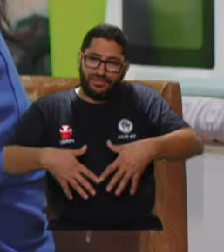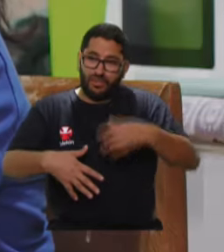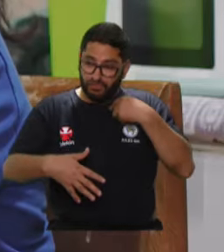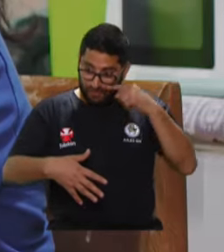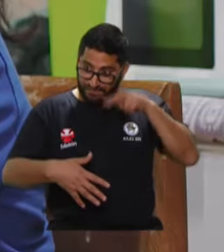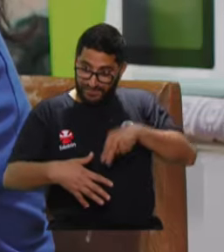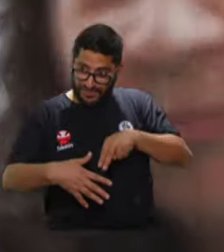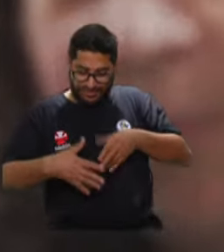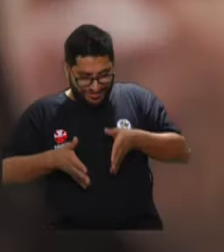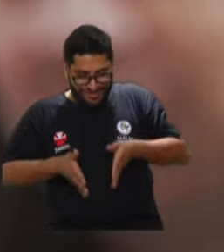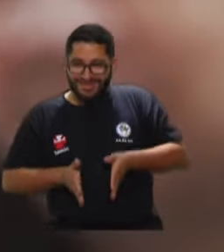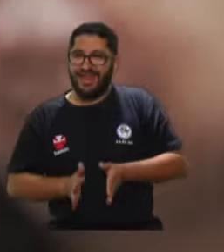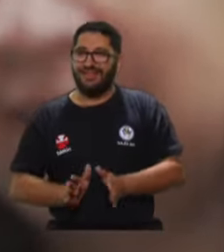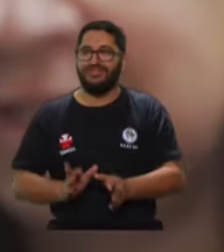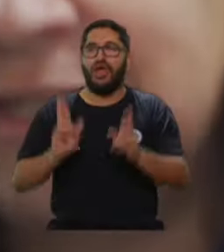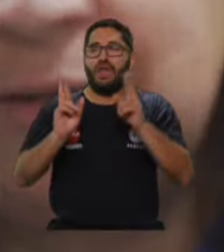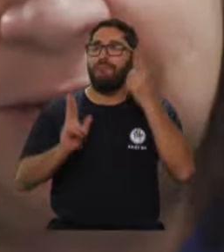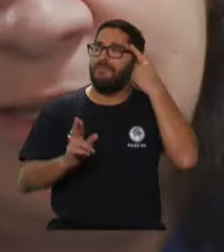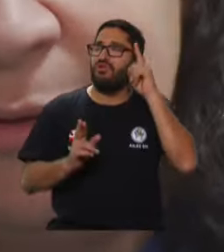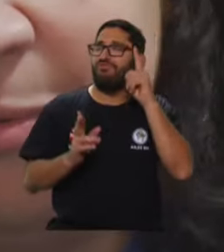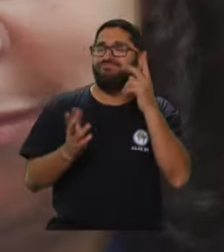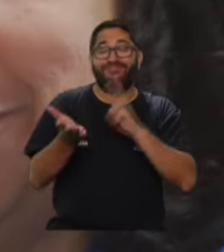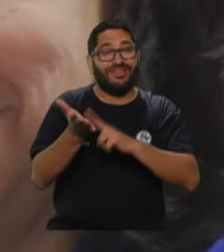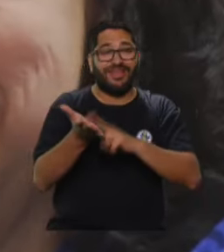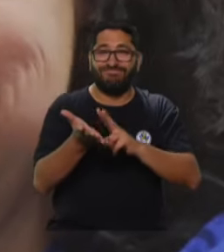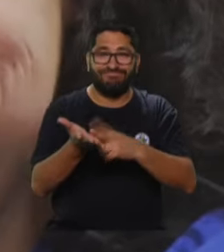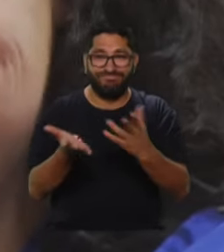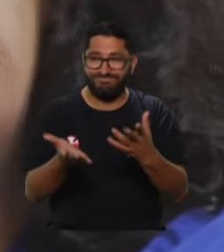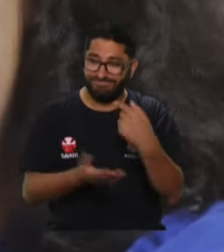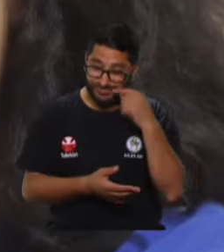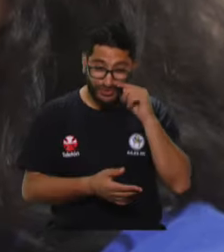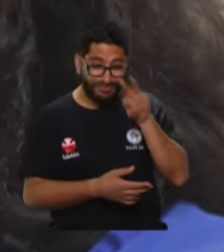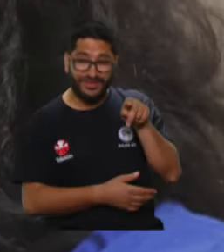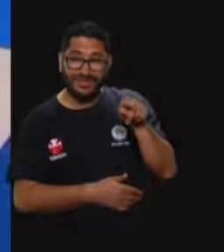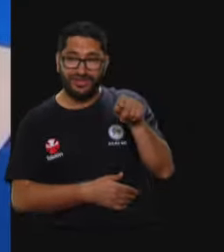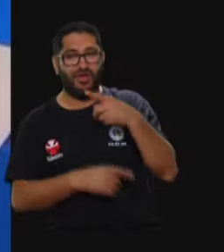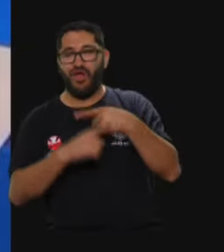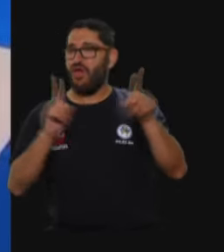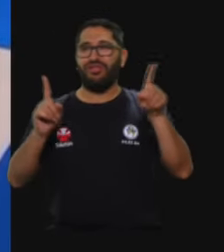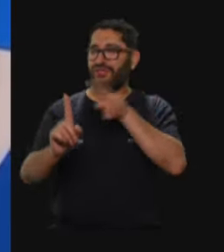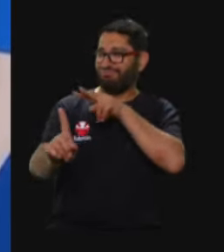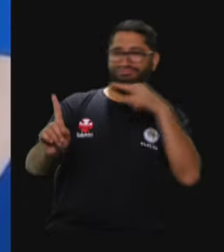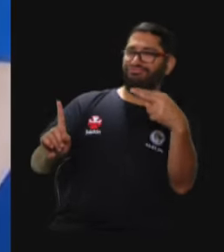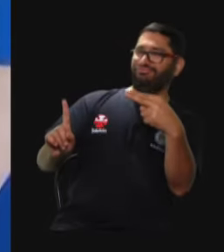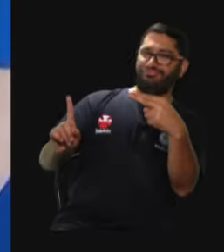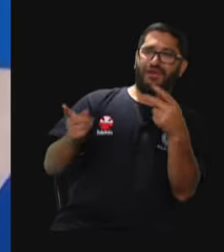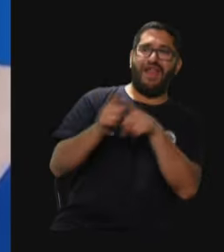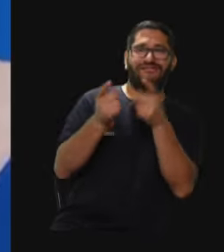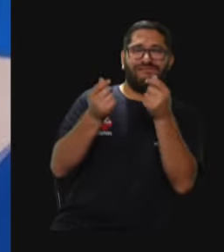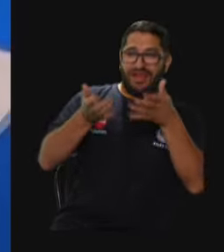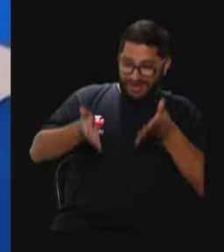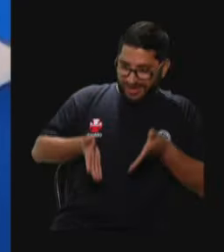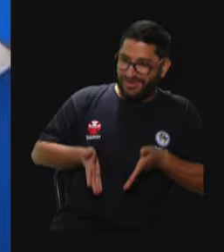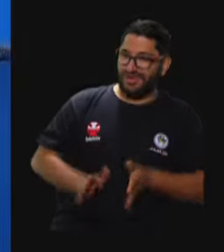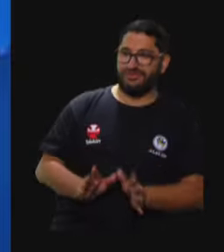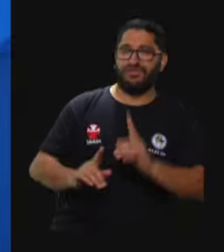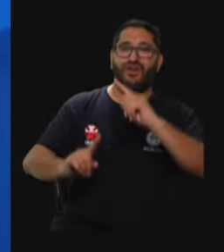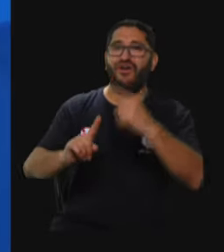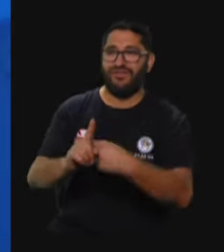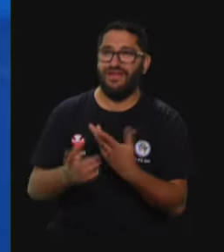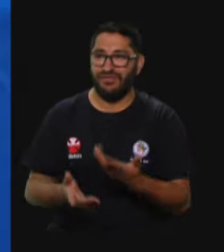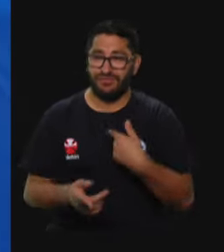Pero a mí me tocó ver nacer a Joaquín de nuevo. En el hospital. Bien, Joaco,